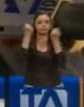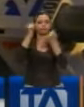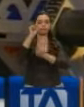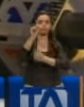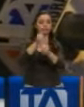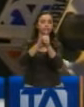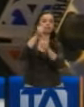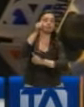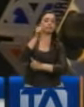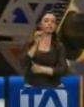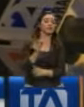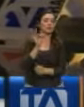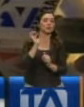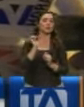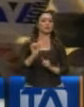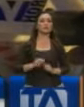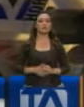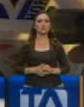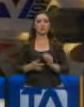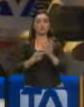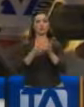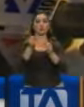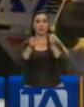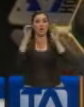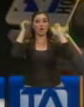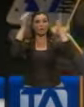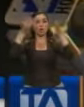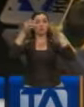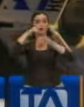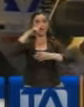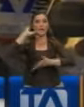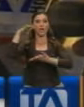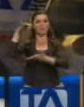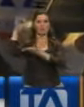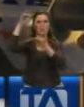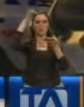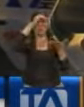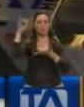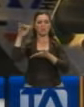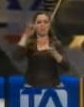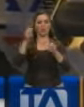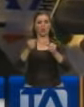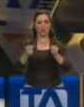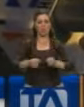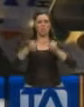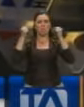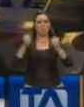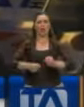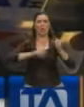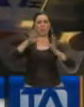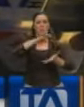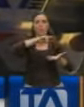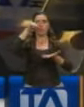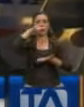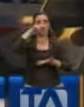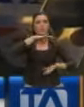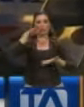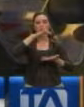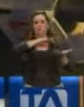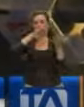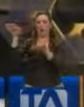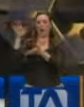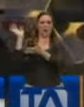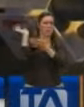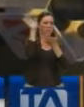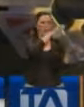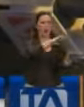Aquí un camión lleno de gas, ya. Viene, no le ve, pega la frenada, todos los tanques saltan, chispare de tanques ahí. Por buena suerte ni un